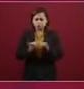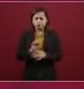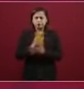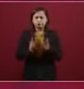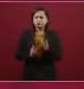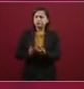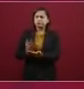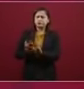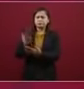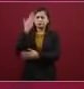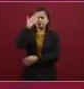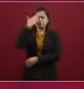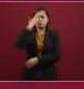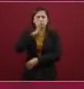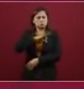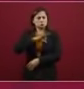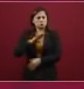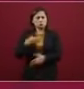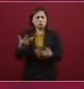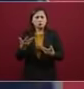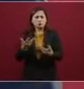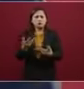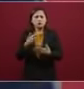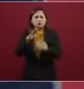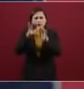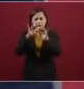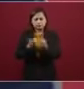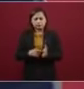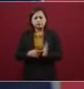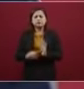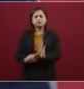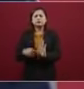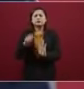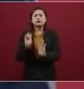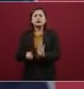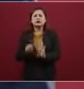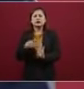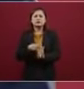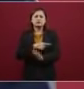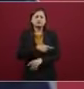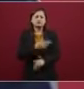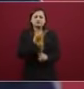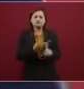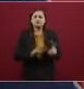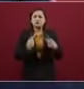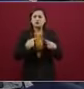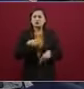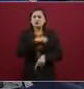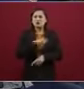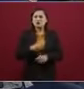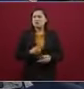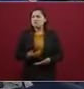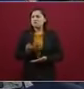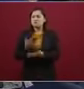documento para presentar a los delincuentes ante las autoridades correspondientes.